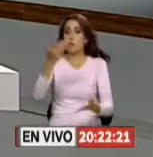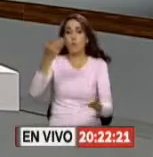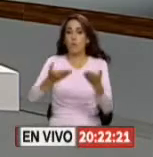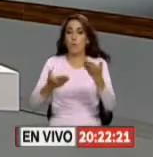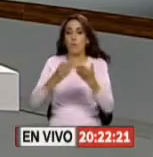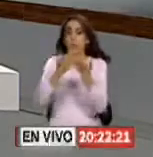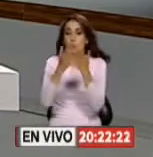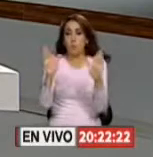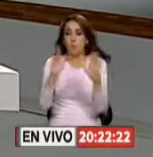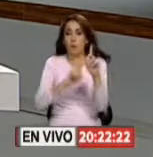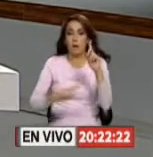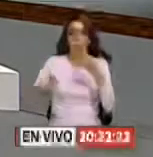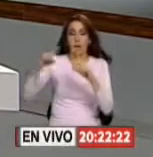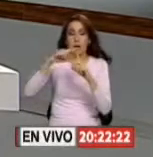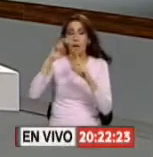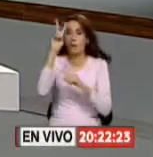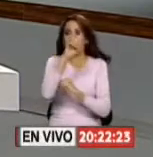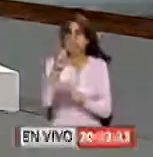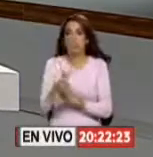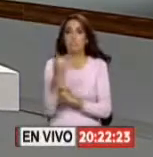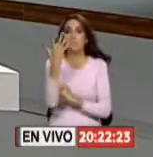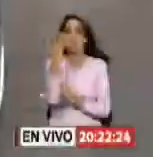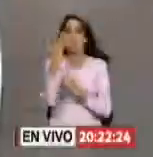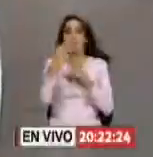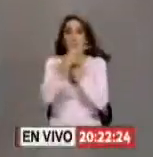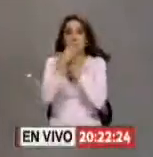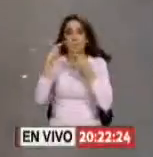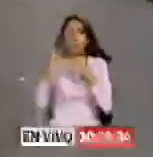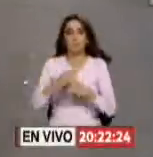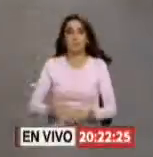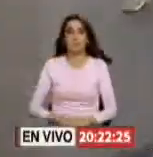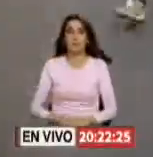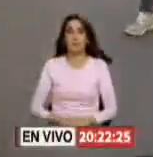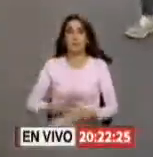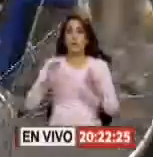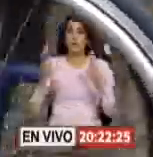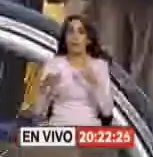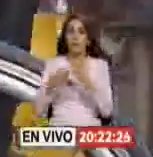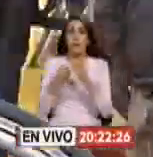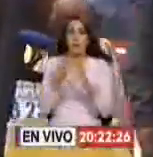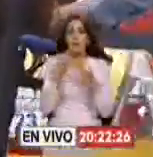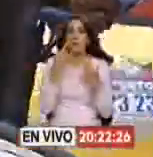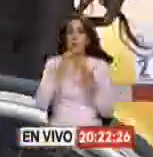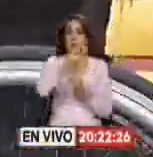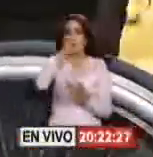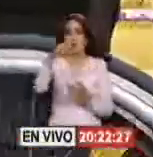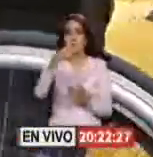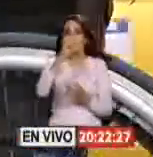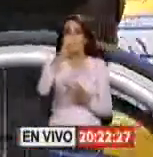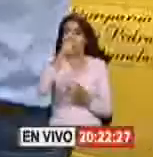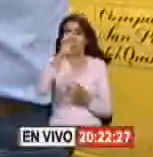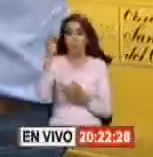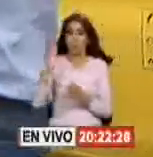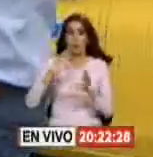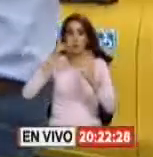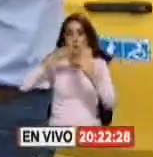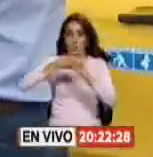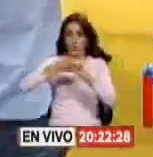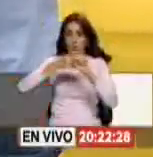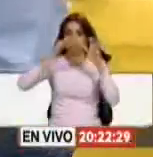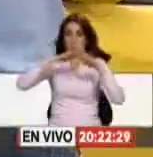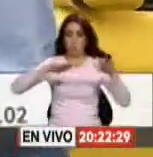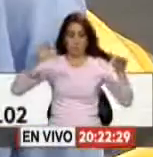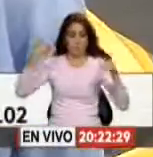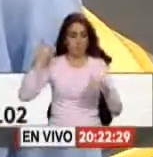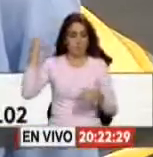estarán abiertas hasta el viernes 15 de marzo. Será la primera vez que José Eduardo Fernando Gualoto participará en la campaña Tienen